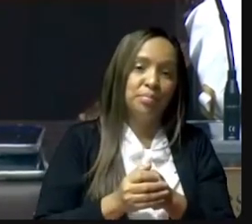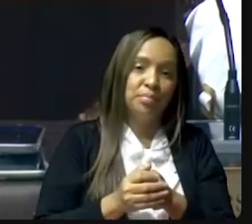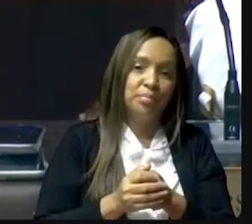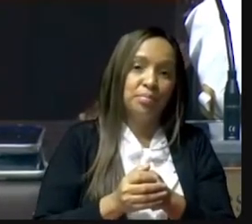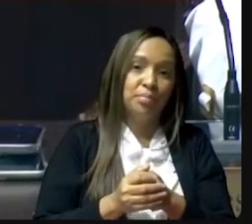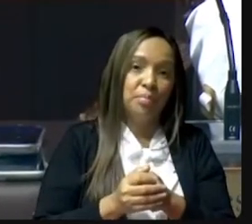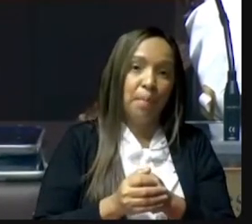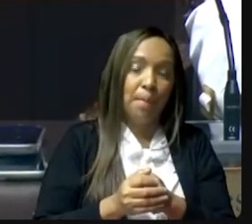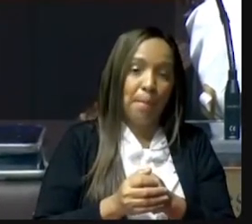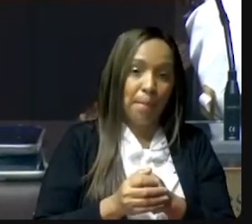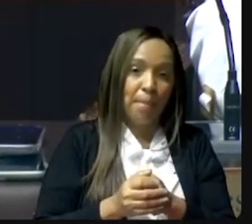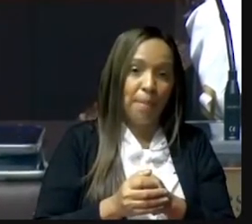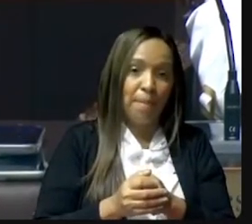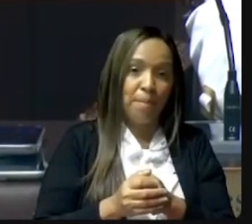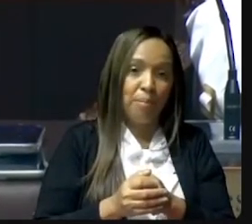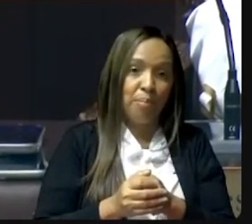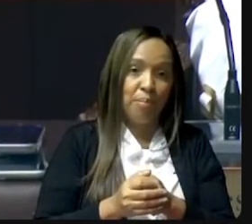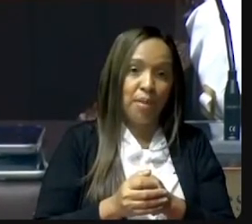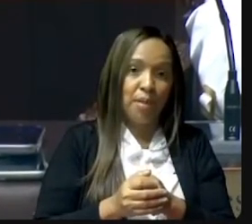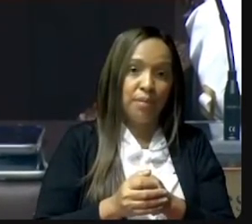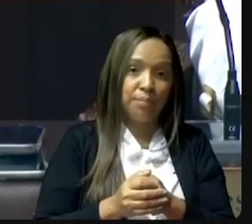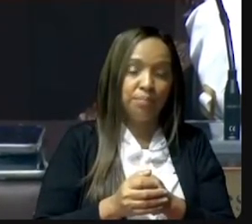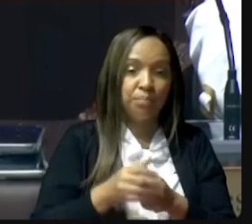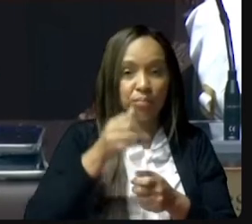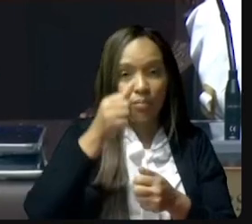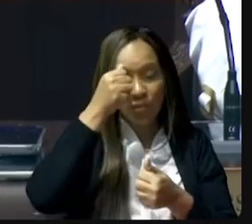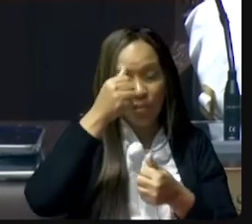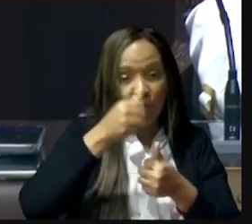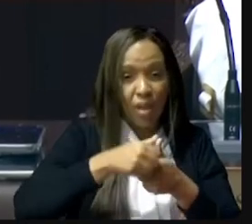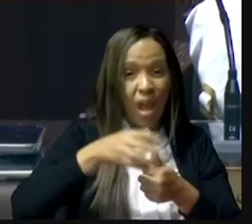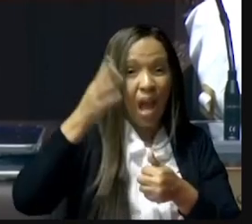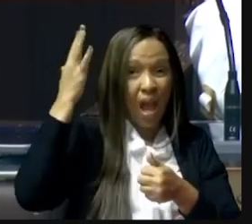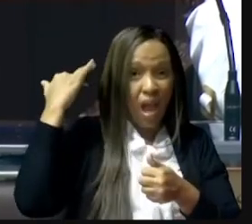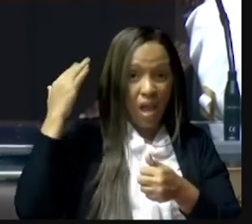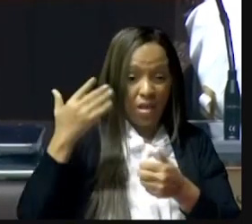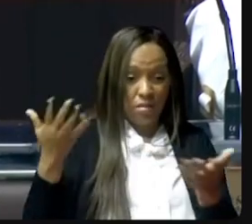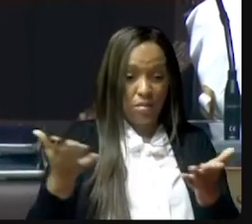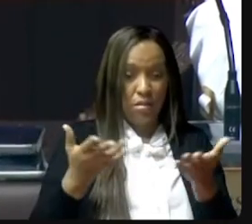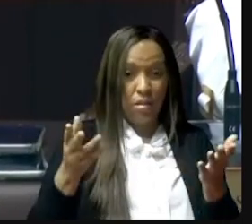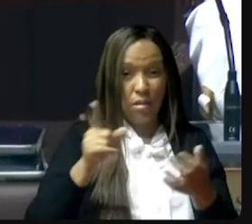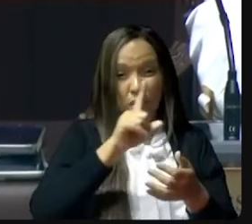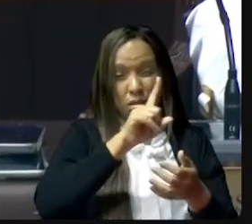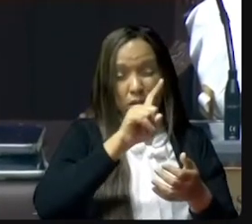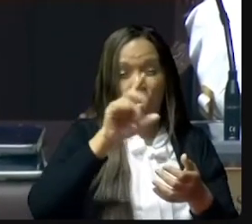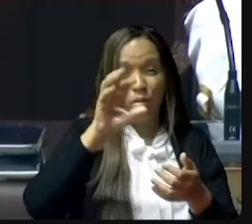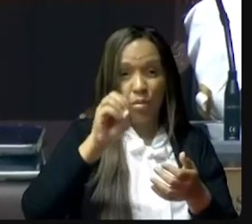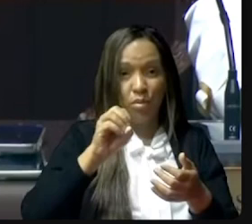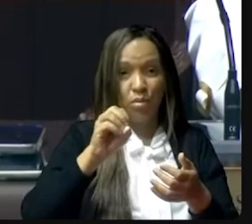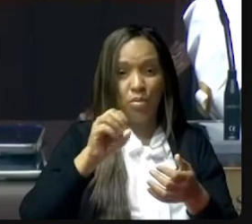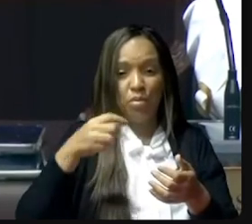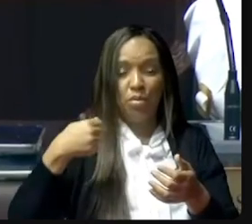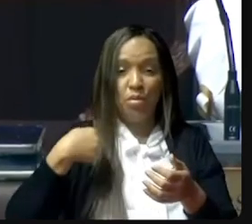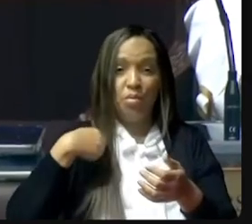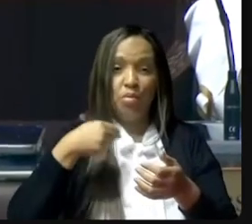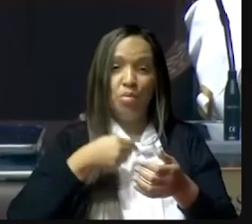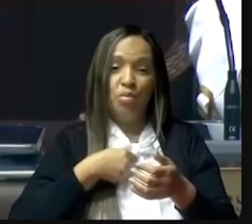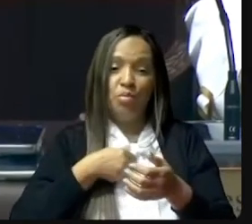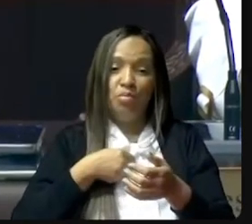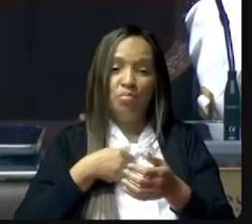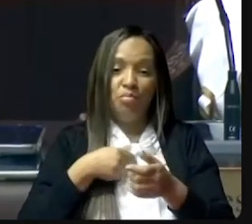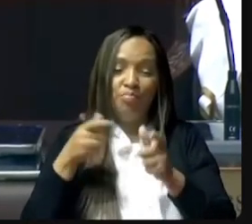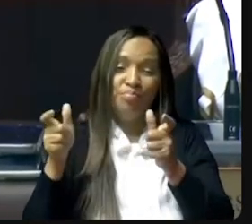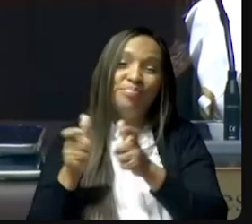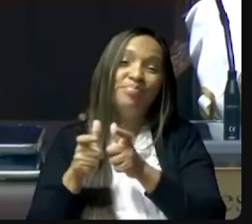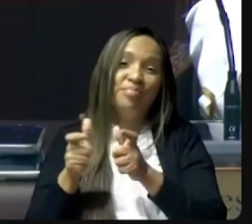de 150 a mí me correspondió la vocería en ese momento luego vine